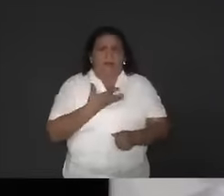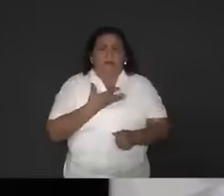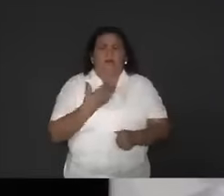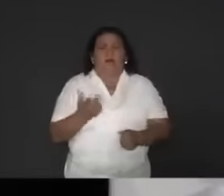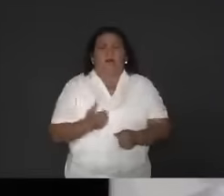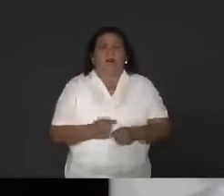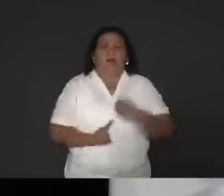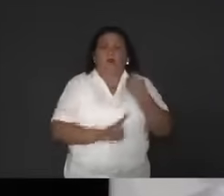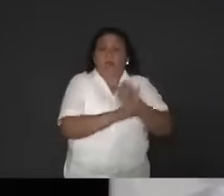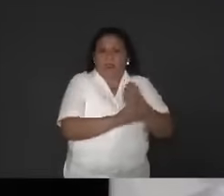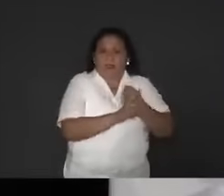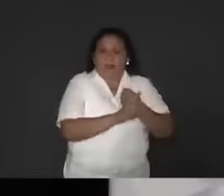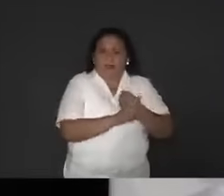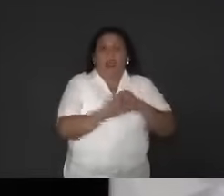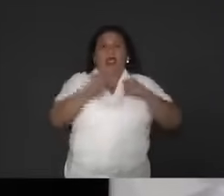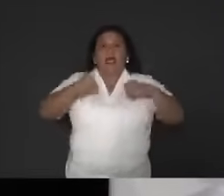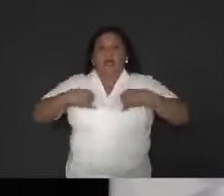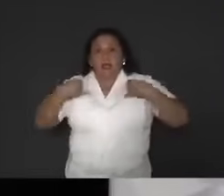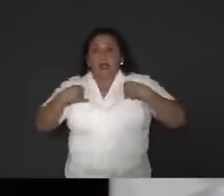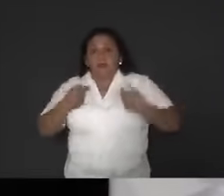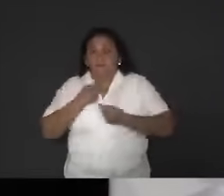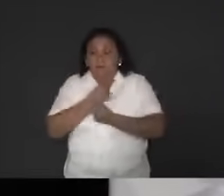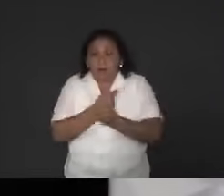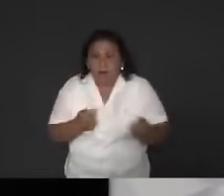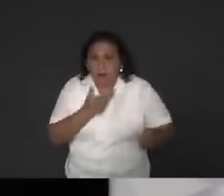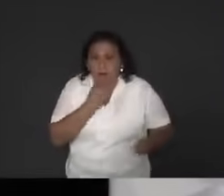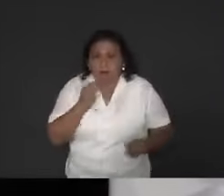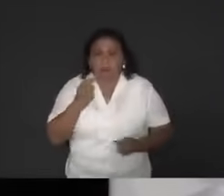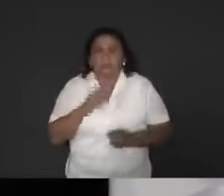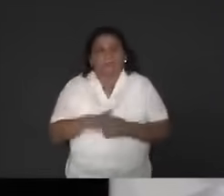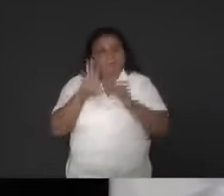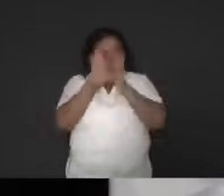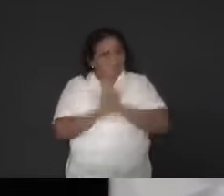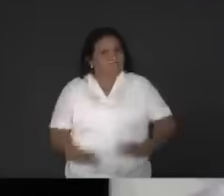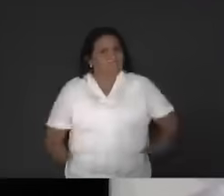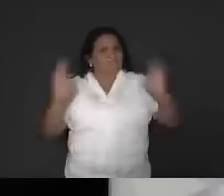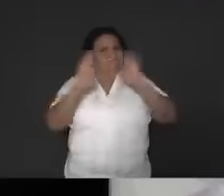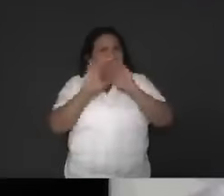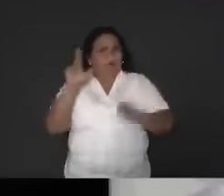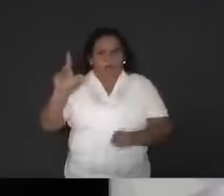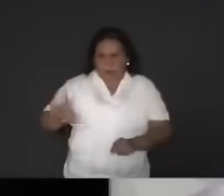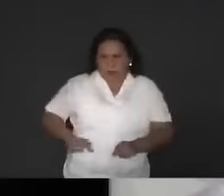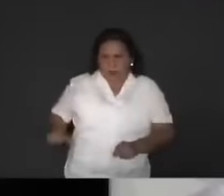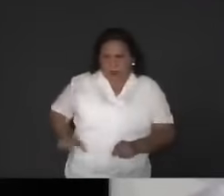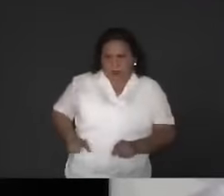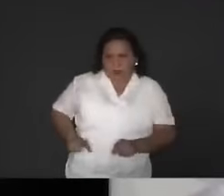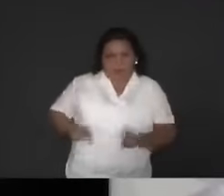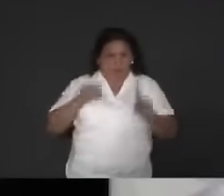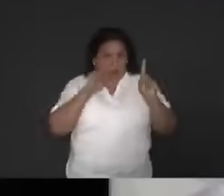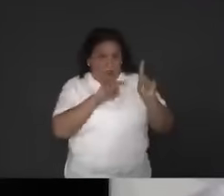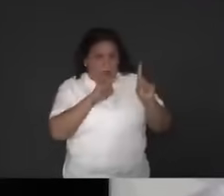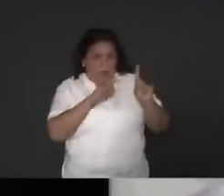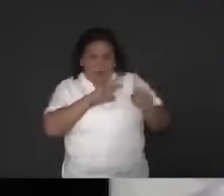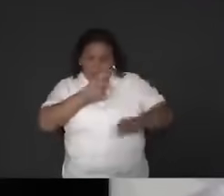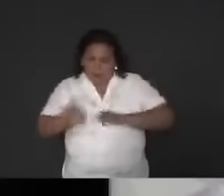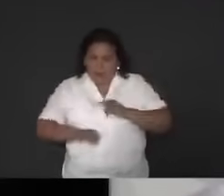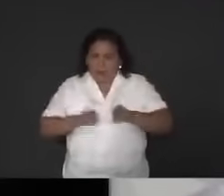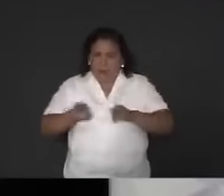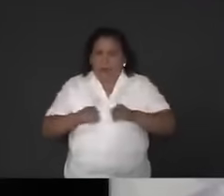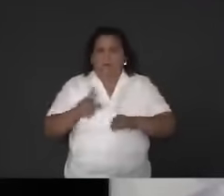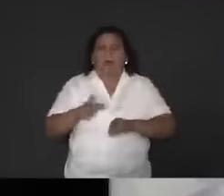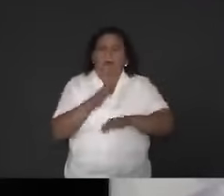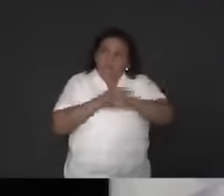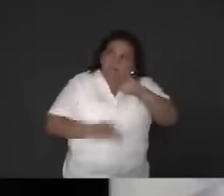algún delito. La juventud y la infancia serán una prioridad en mi gobierno y vamos a trabajar de la mano para